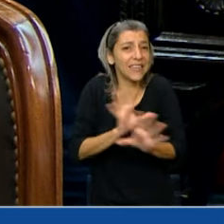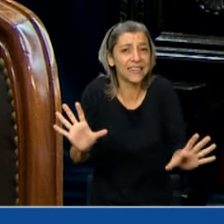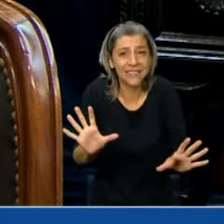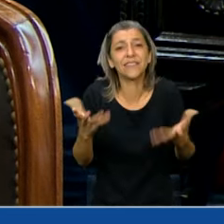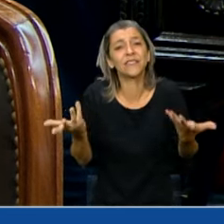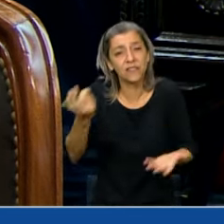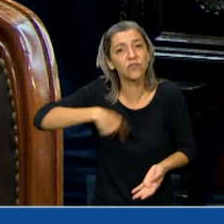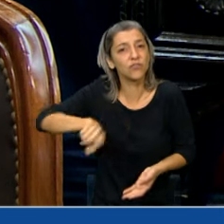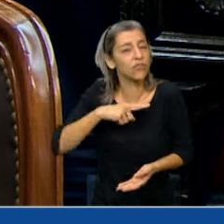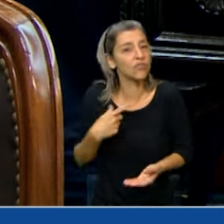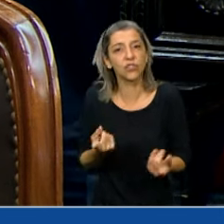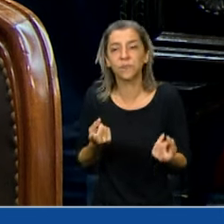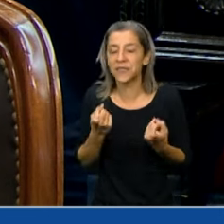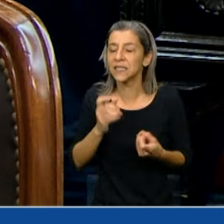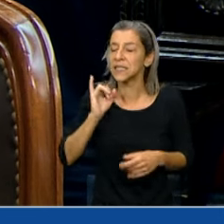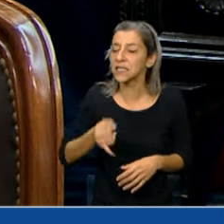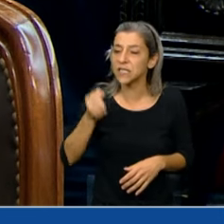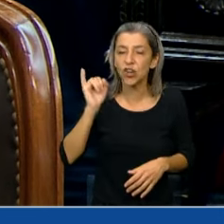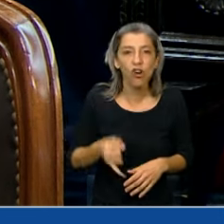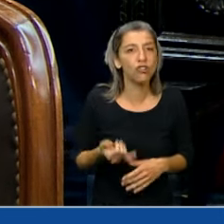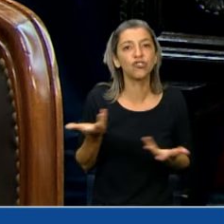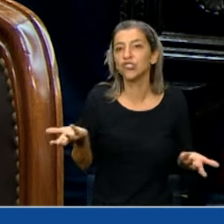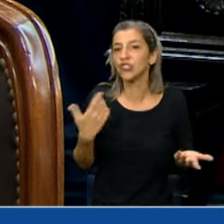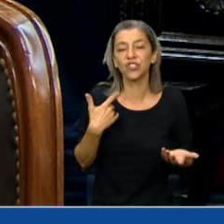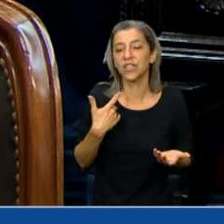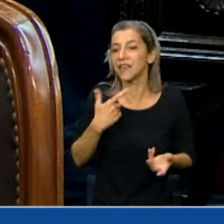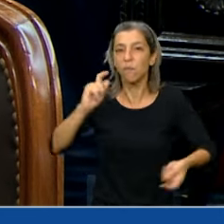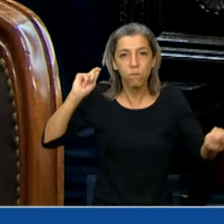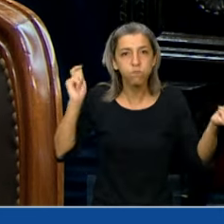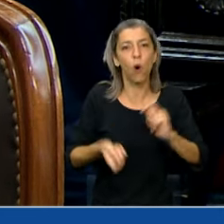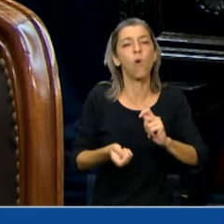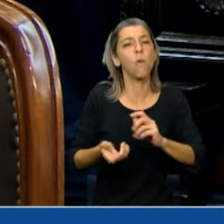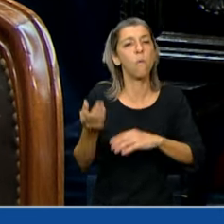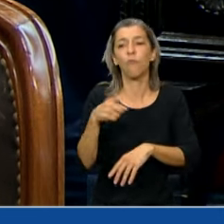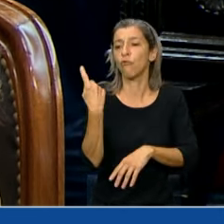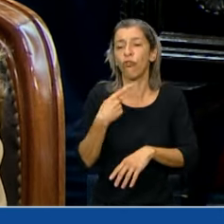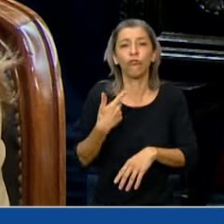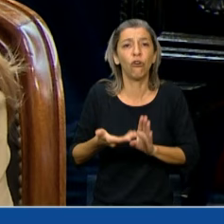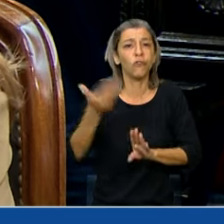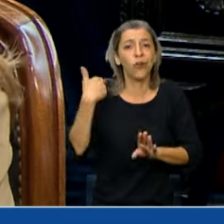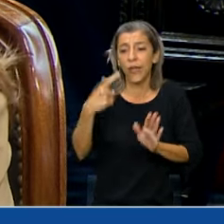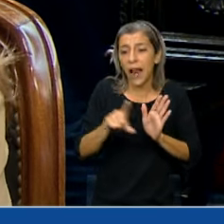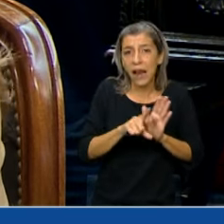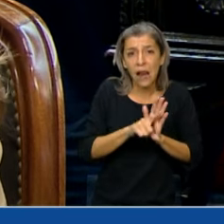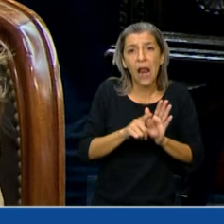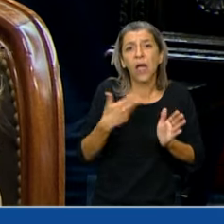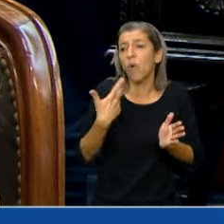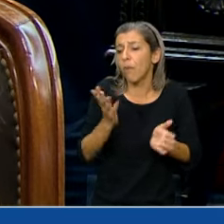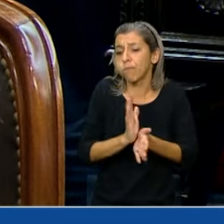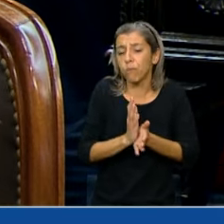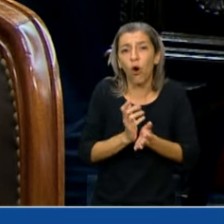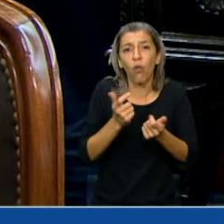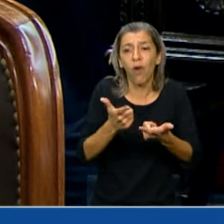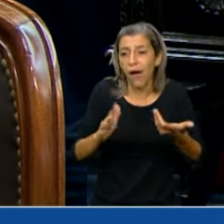necesitamos sacar el corset que le hemos esto con más restricciones a partir de esta ley y sin